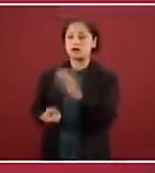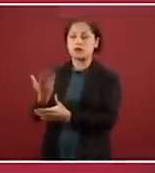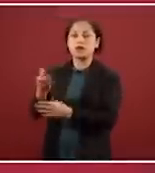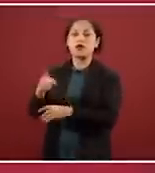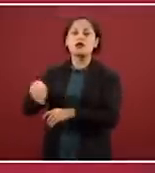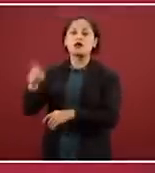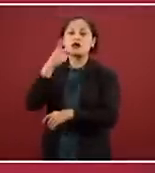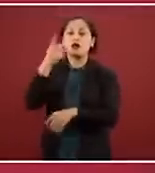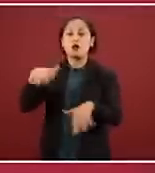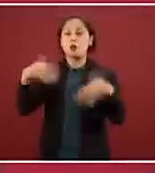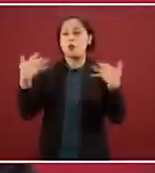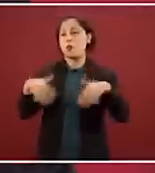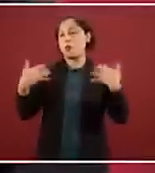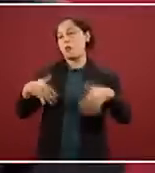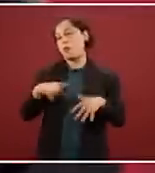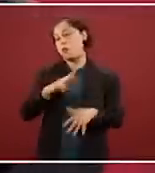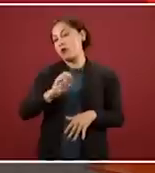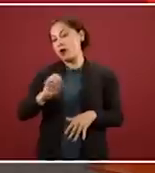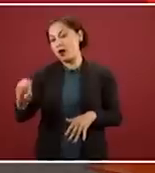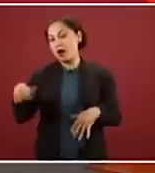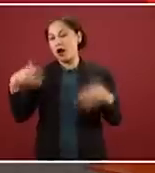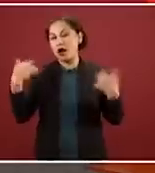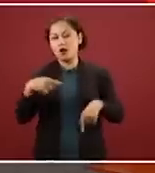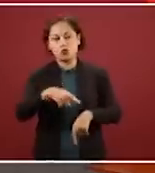¡Oh! ¡Qué adelanto!